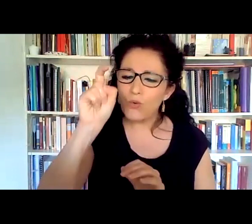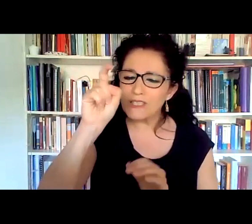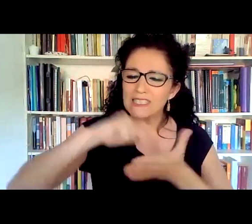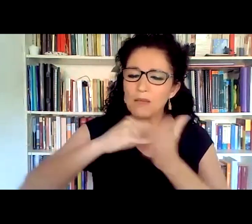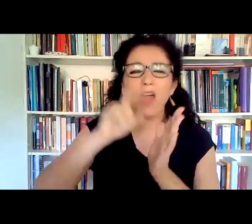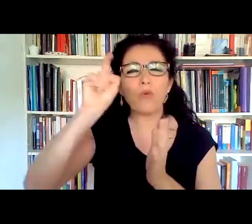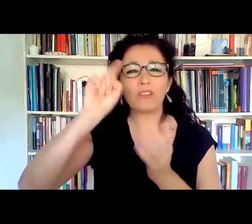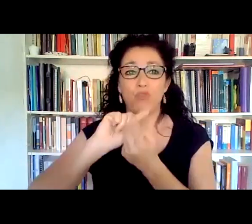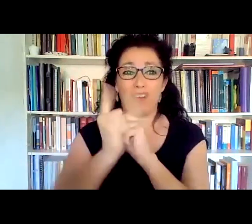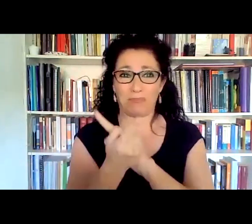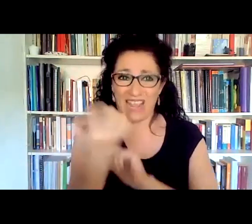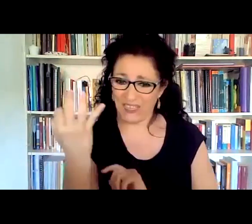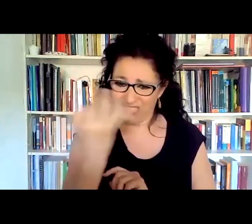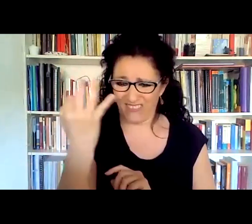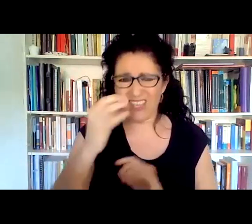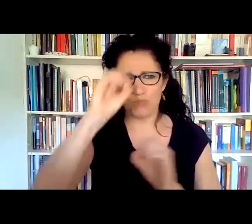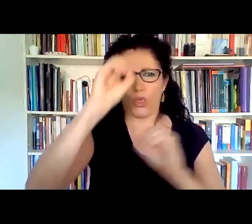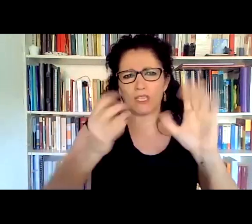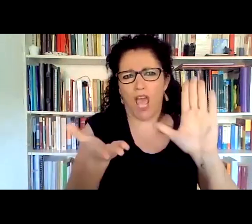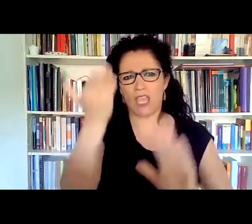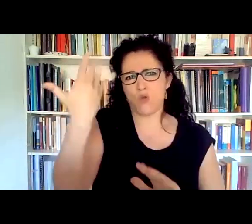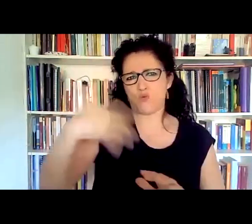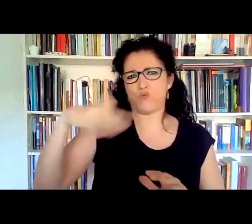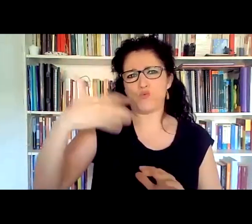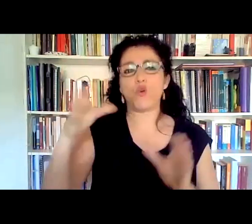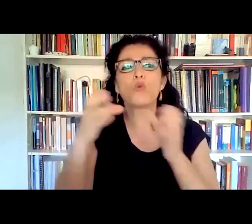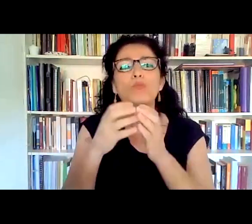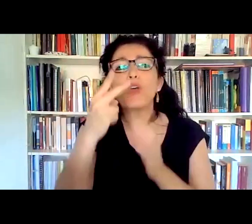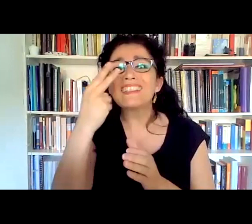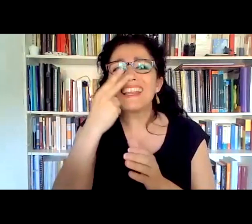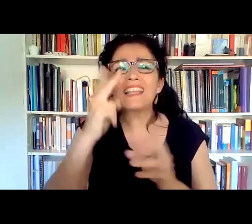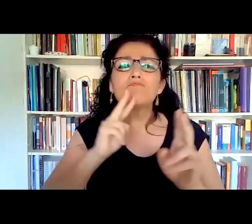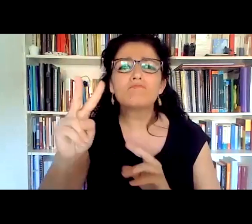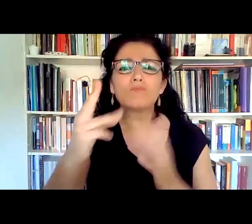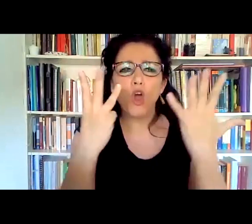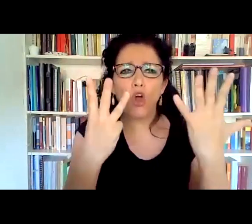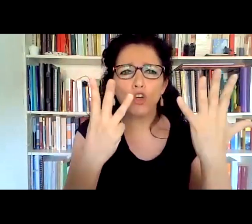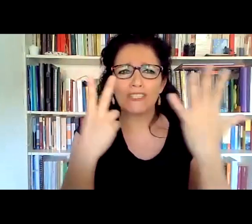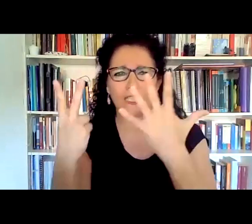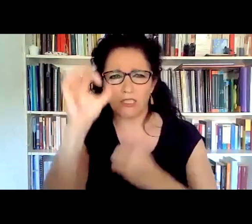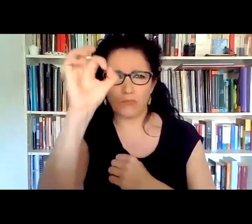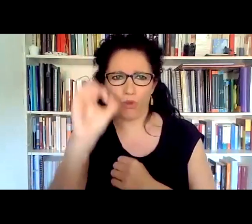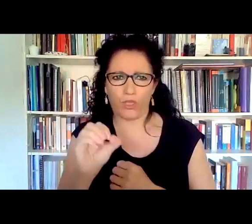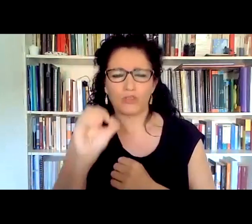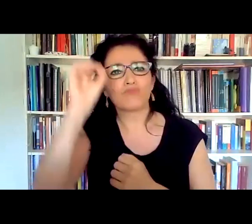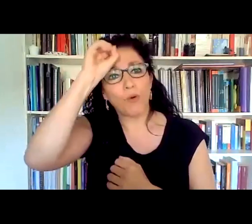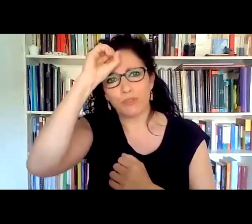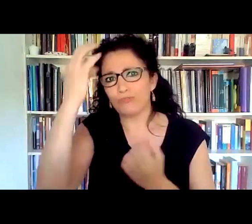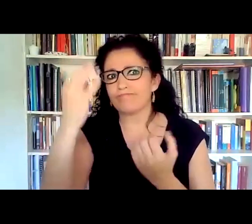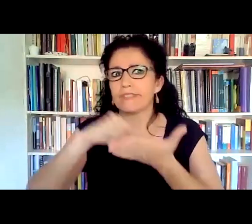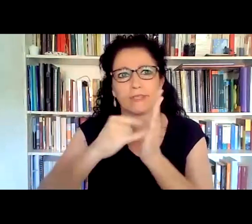También se les preguntaba si el sistema educativo debía cambiar y un porcentaje bastante alto del grupo de interés,